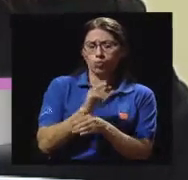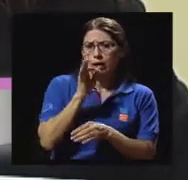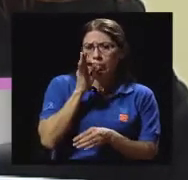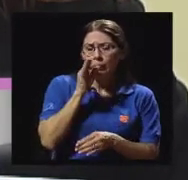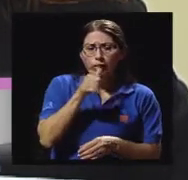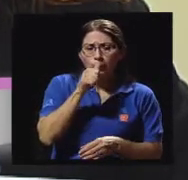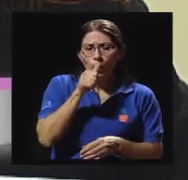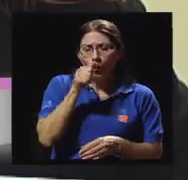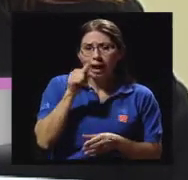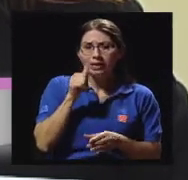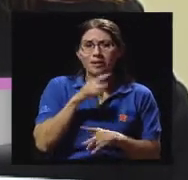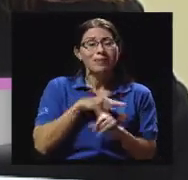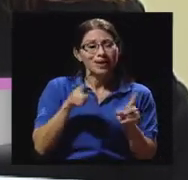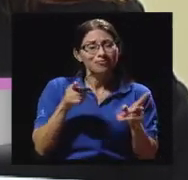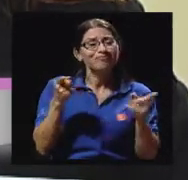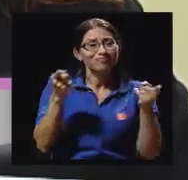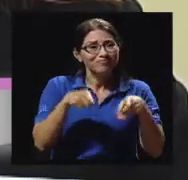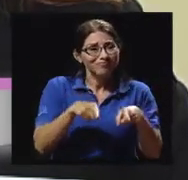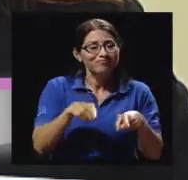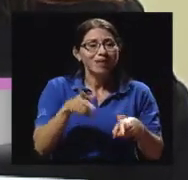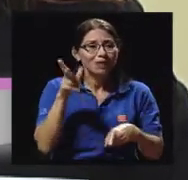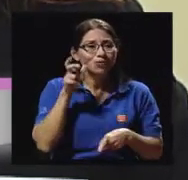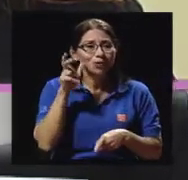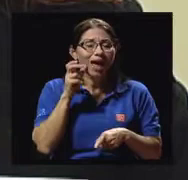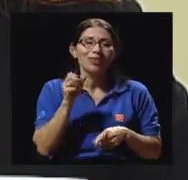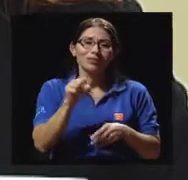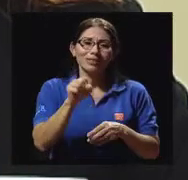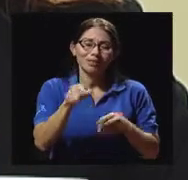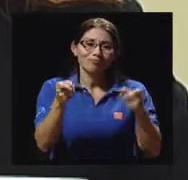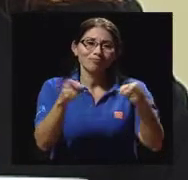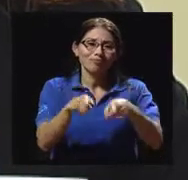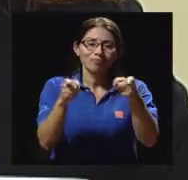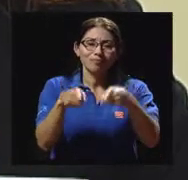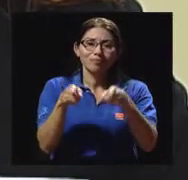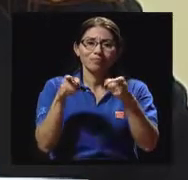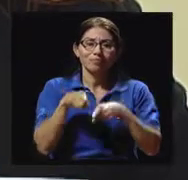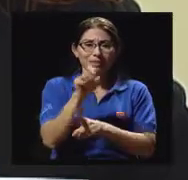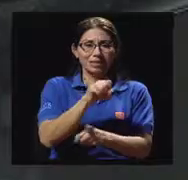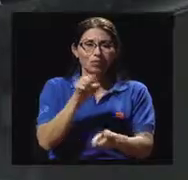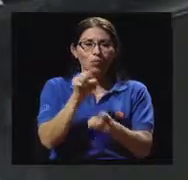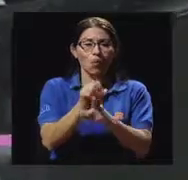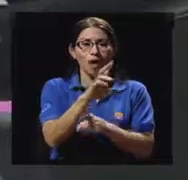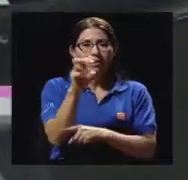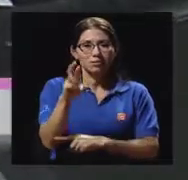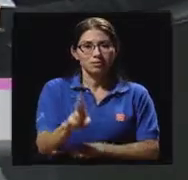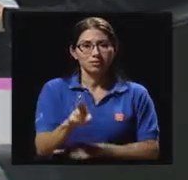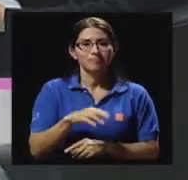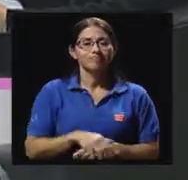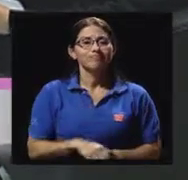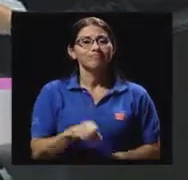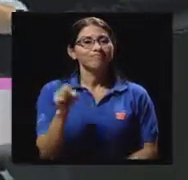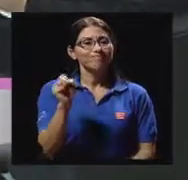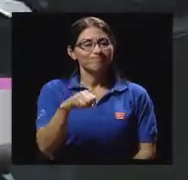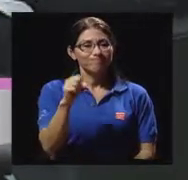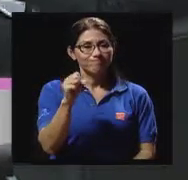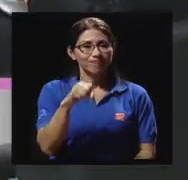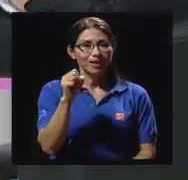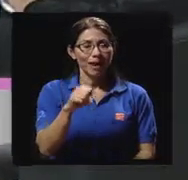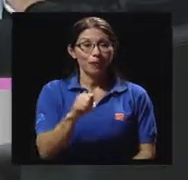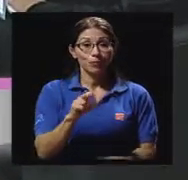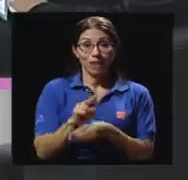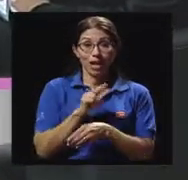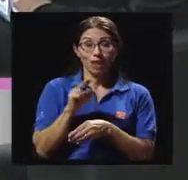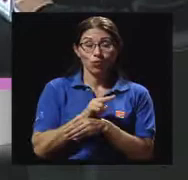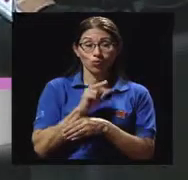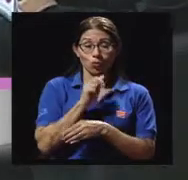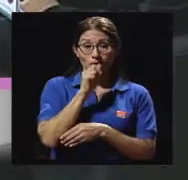y hemos escuchado que en realidad sí se dan muchos casos lamentables, ¿verdad?, en nuestro país. Claro, las consecuencias